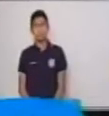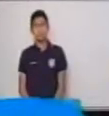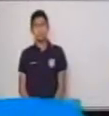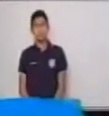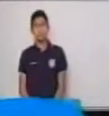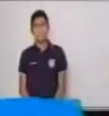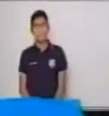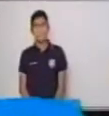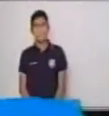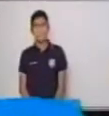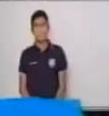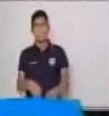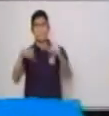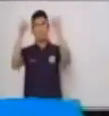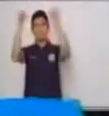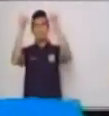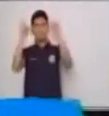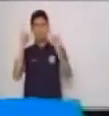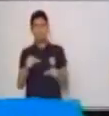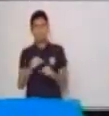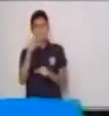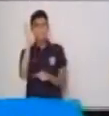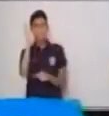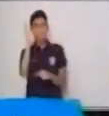en este pequeño cartel.